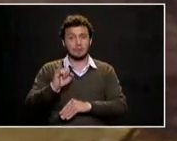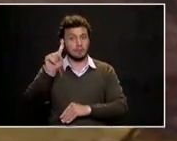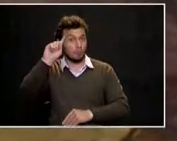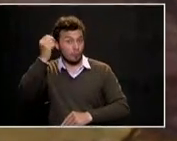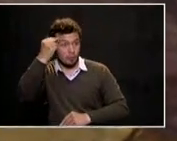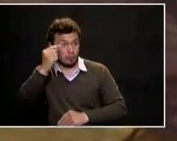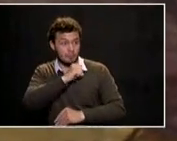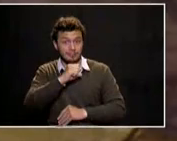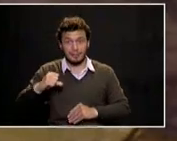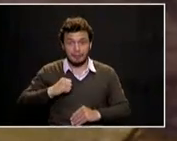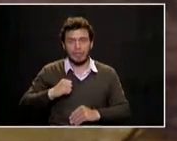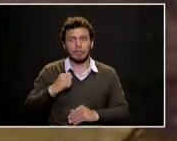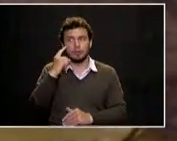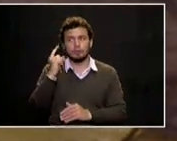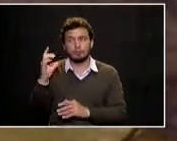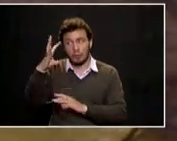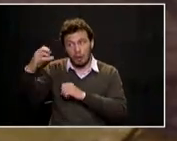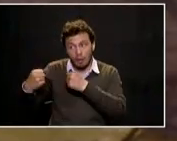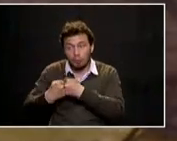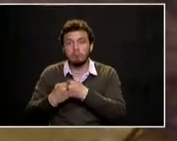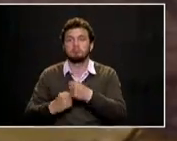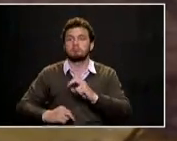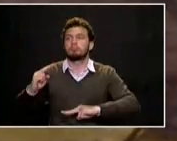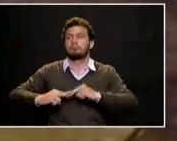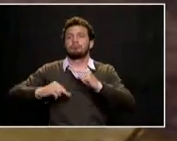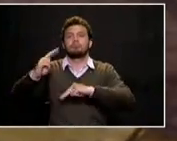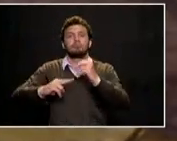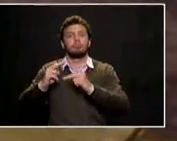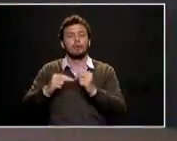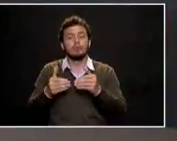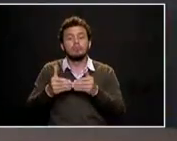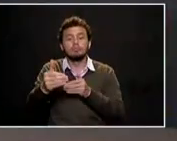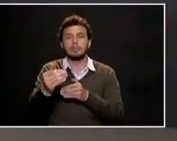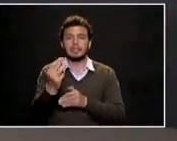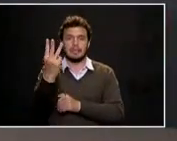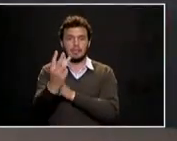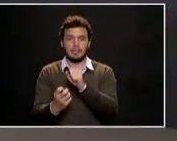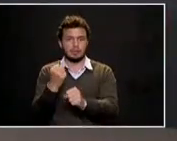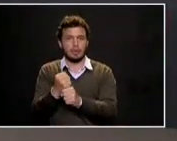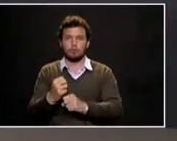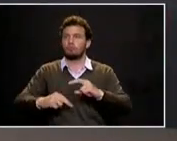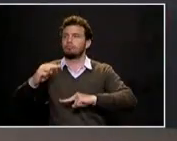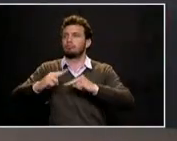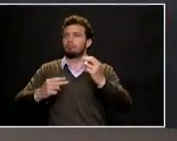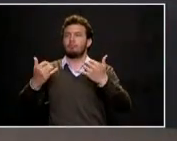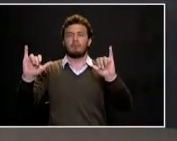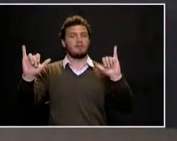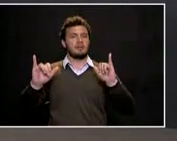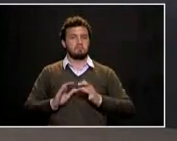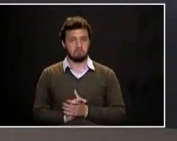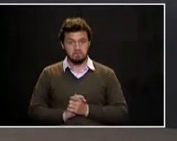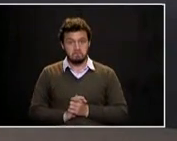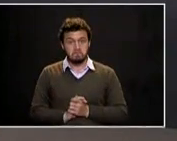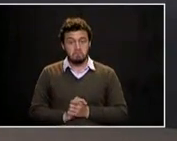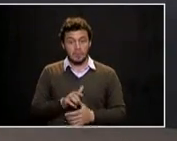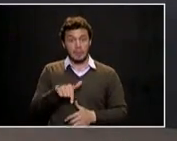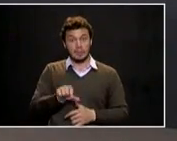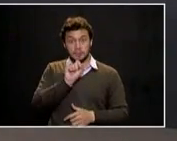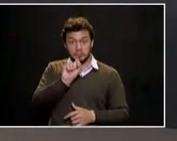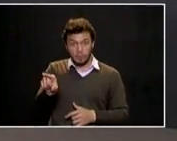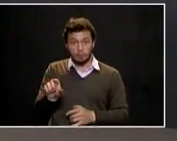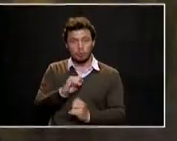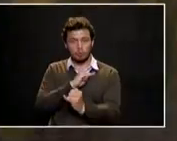que además ya tiene una orden judicial para que se haga en los próximos 3 años. Muchas gracias, candidato. Concluimos esta ronda con Santiago